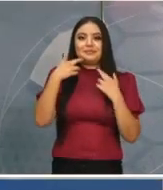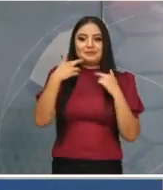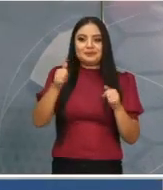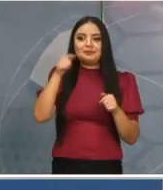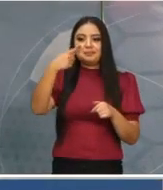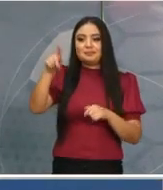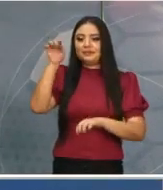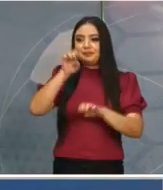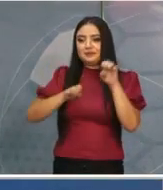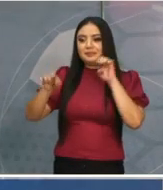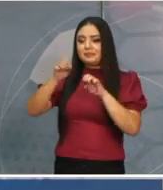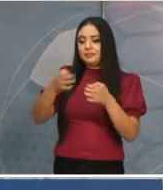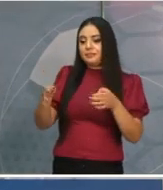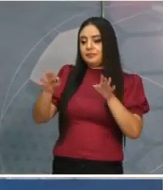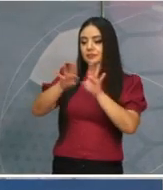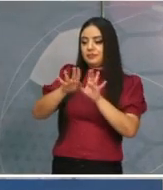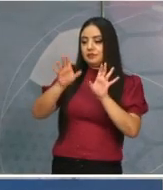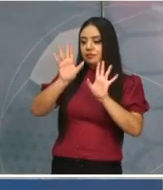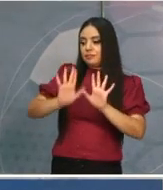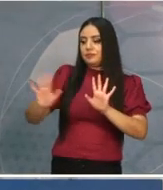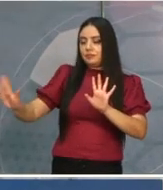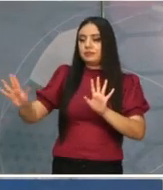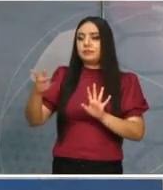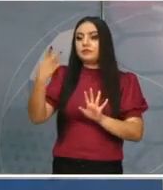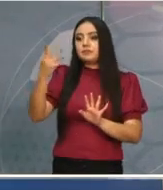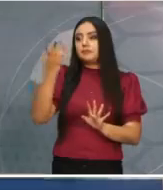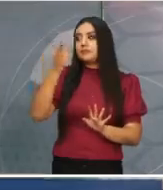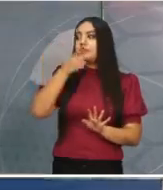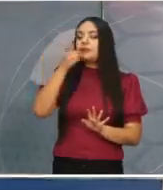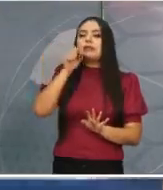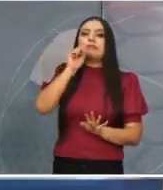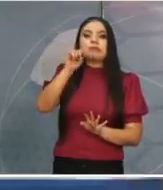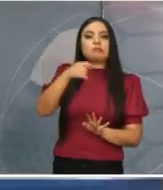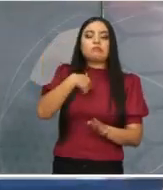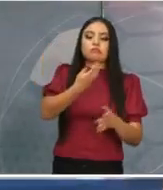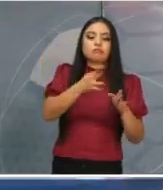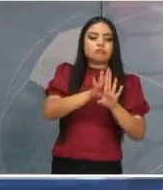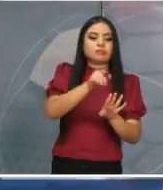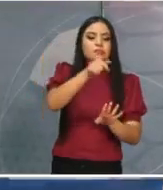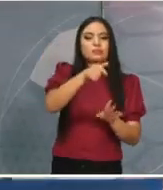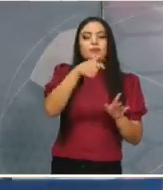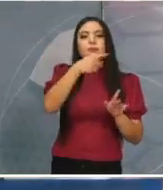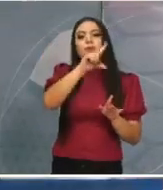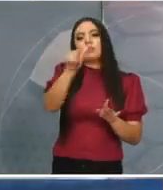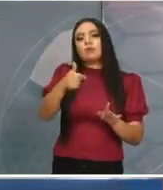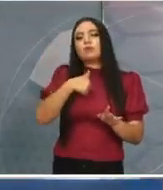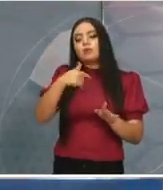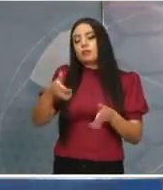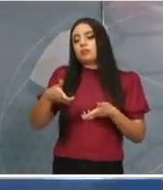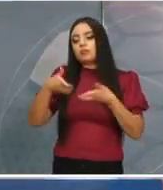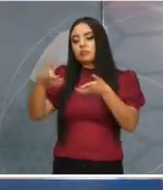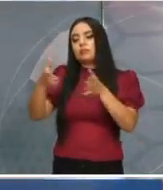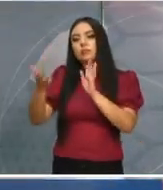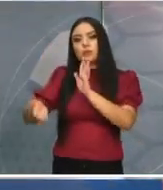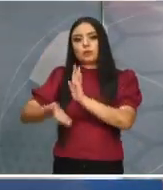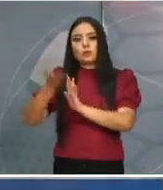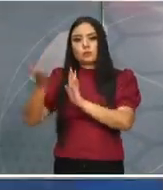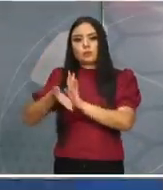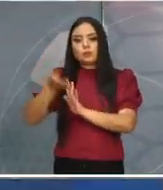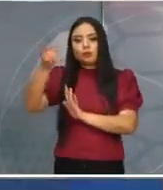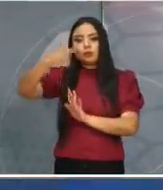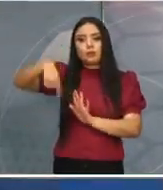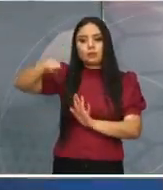prometió construir una carretera paralela a las vías del tren para que los habitantes de la comunidad pudieran entrar al ejido